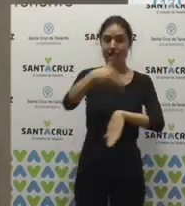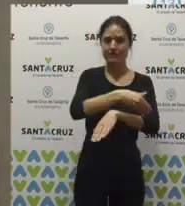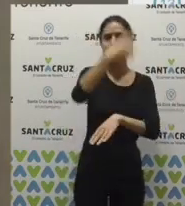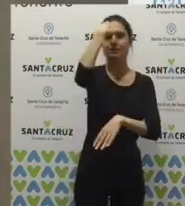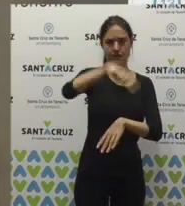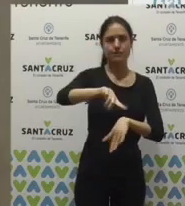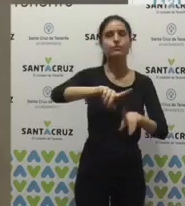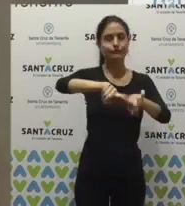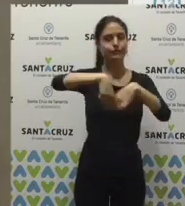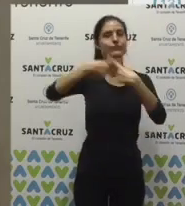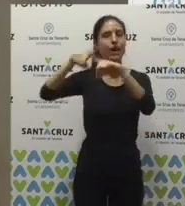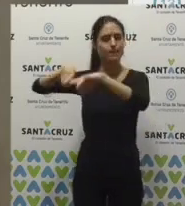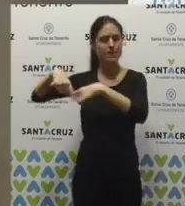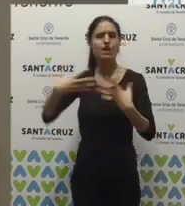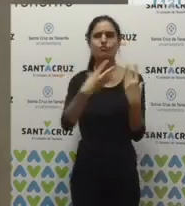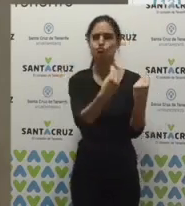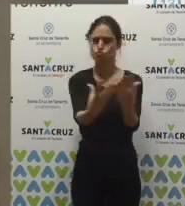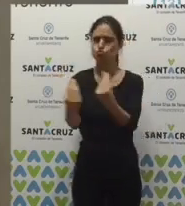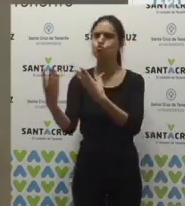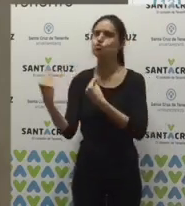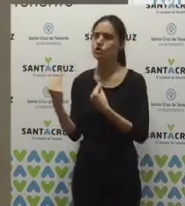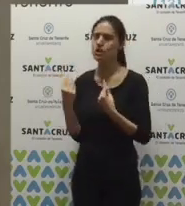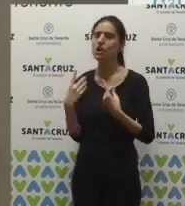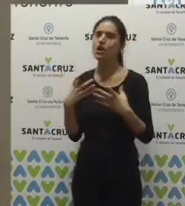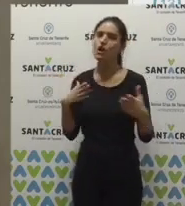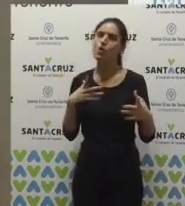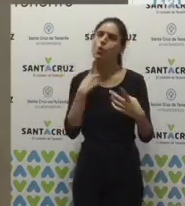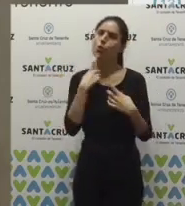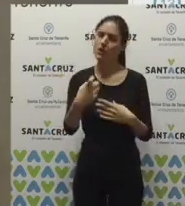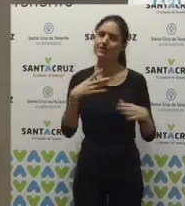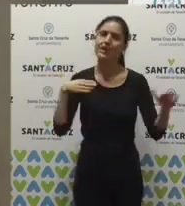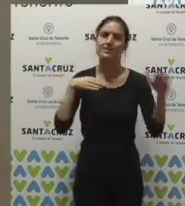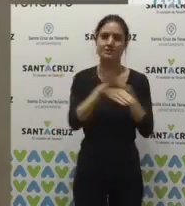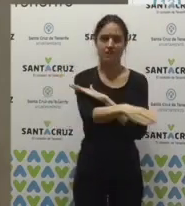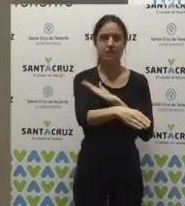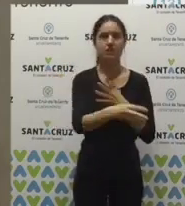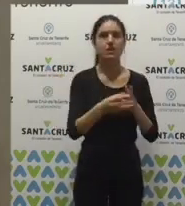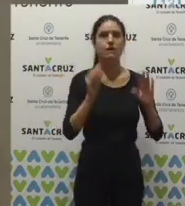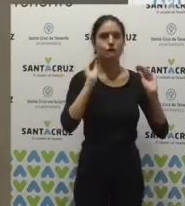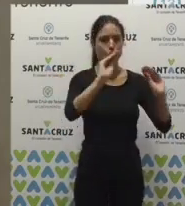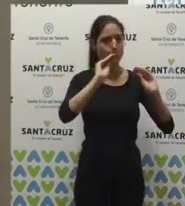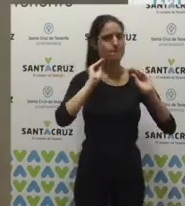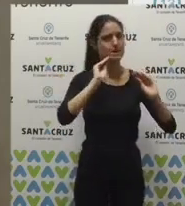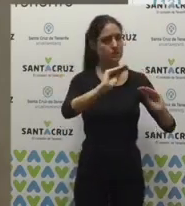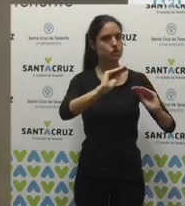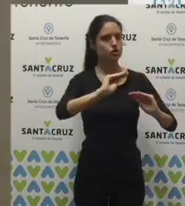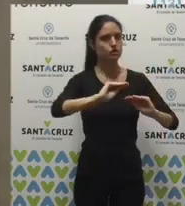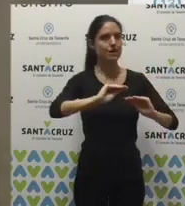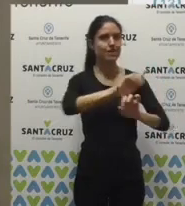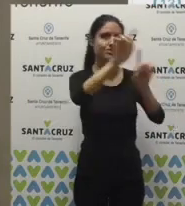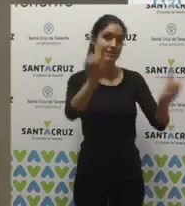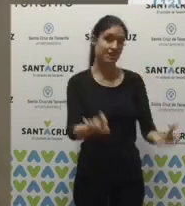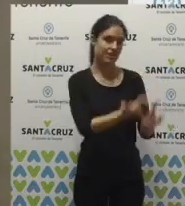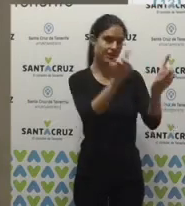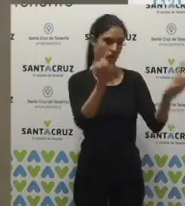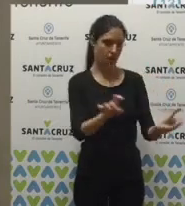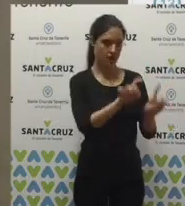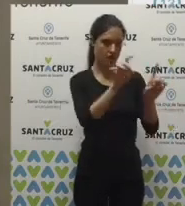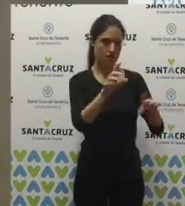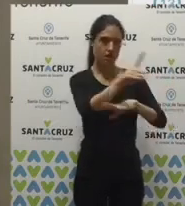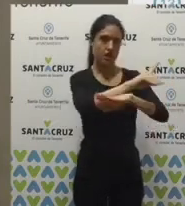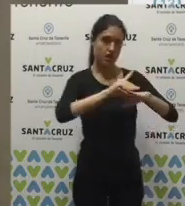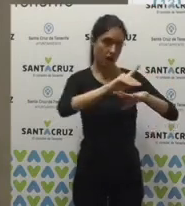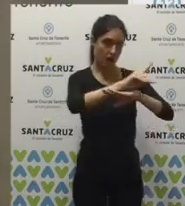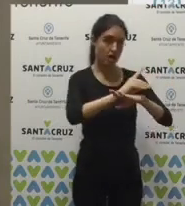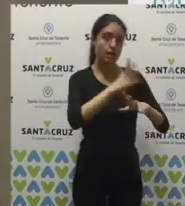multitud de familias para acceder a la información y formación digital frente a la educación presencial tener internet en casa